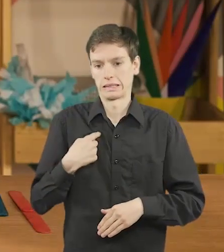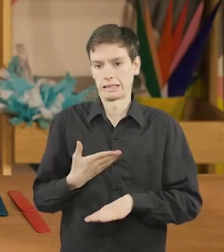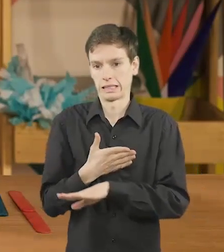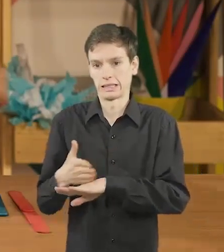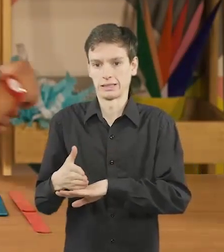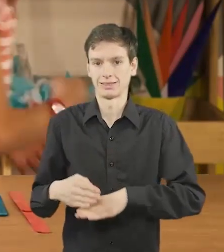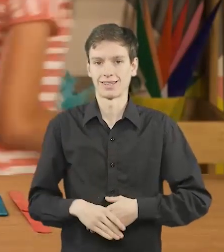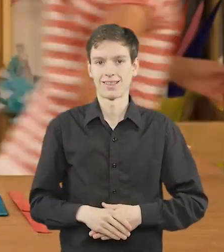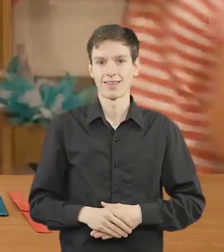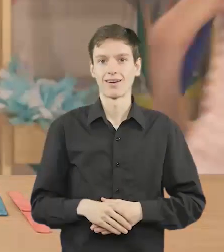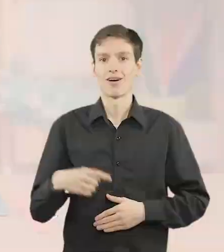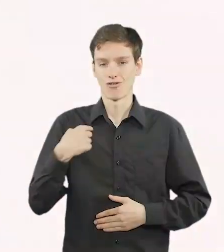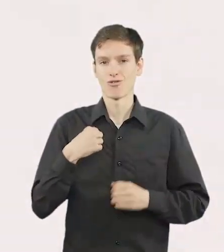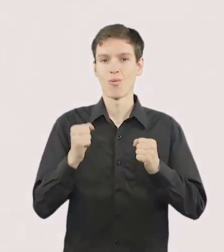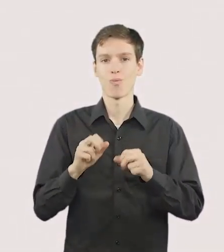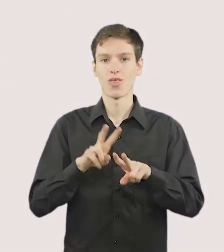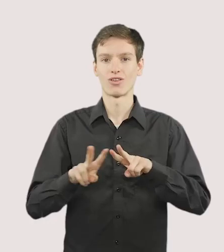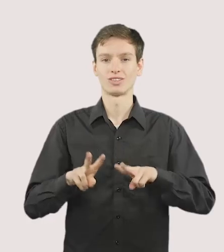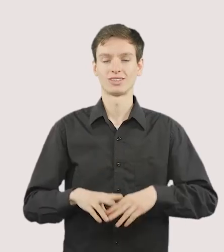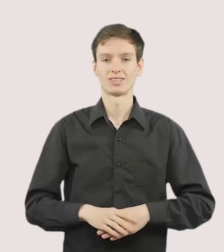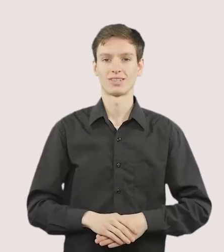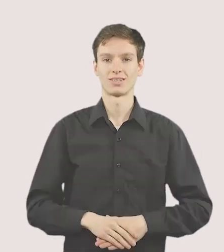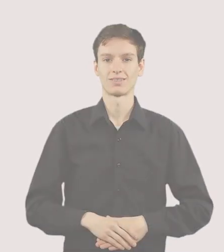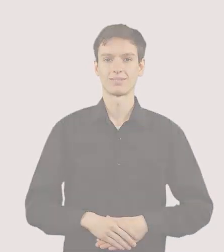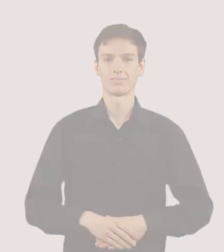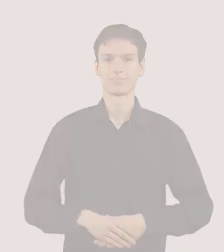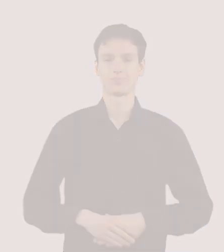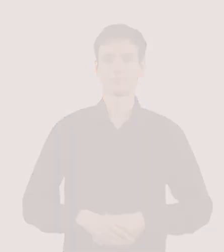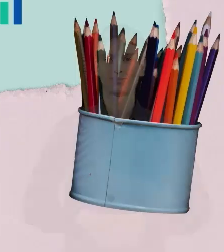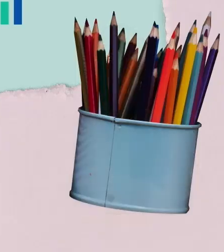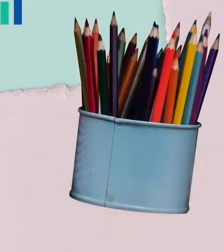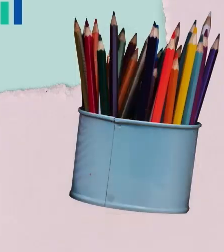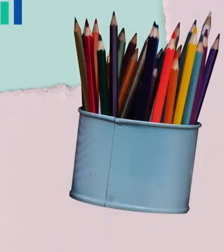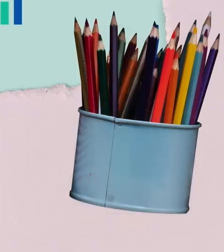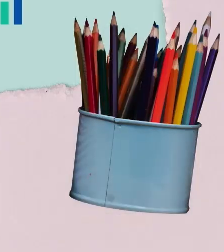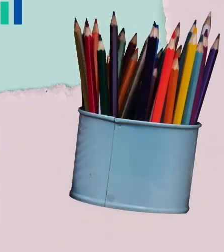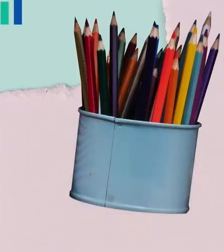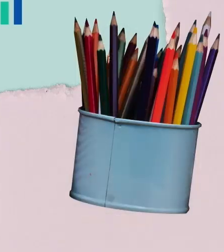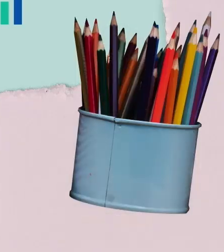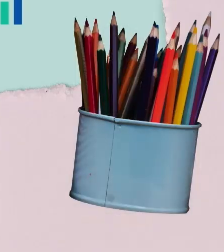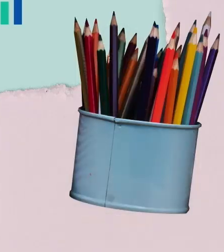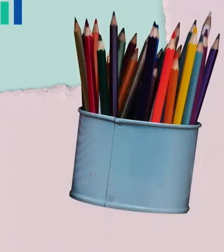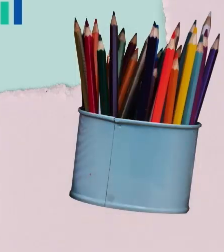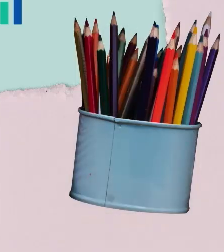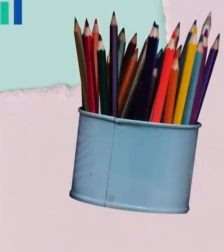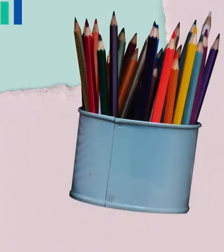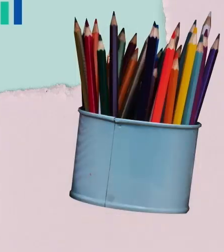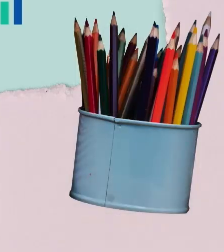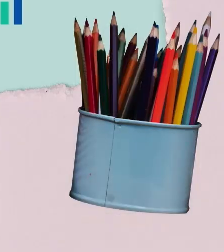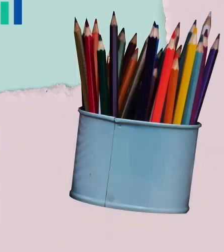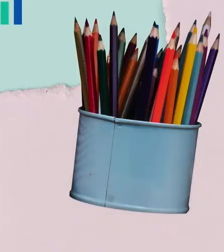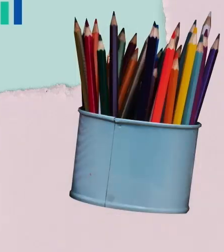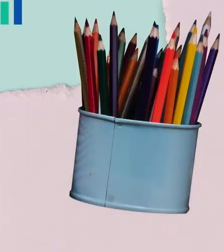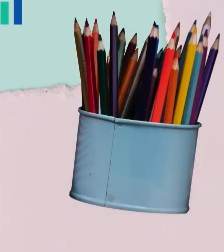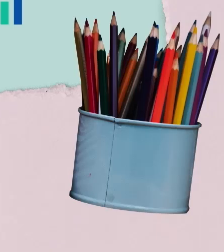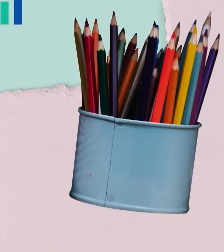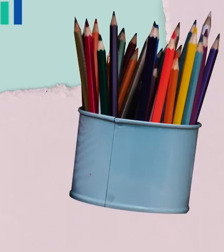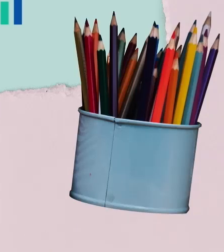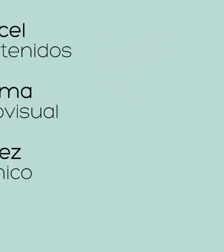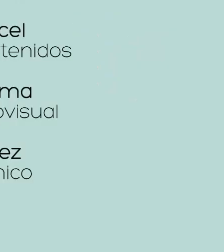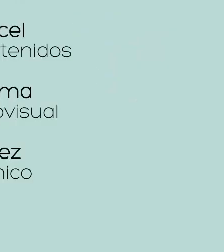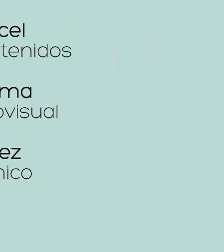Uy, voy a trazar. Ale mira su reloj de pulsera. lo puedo hacer. Idea original y formato CNTV Infantil